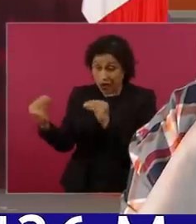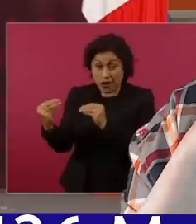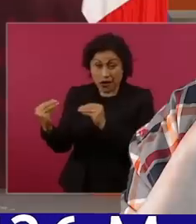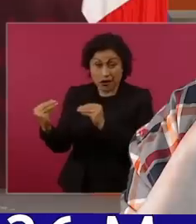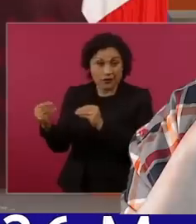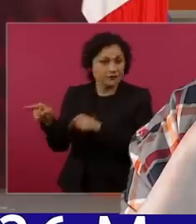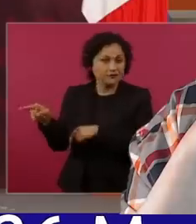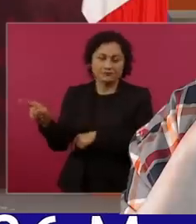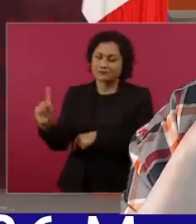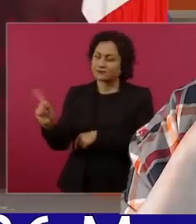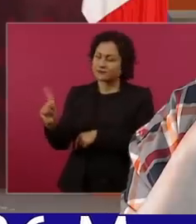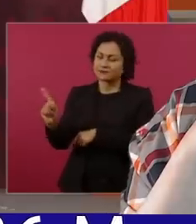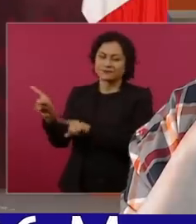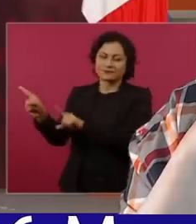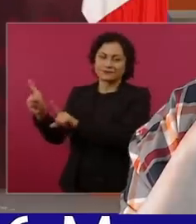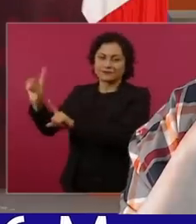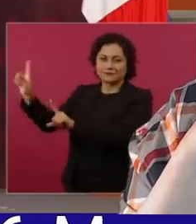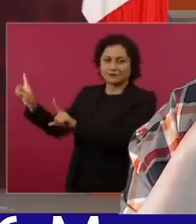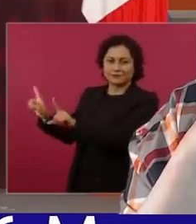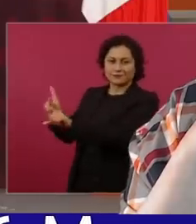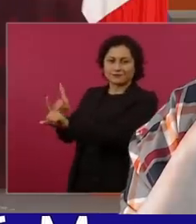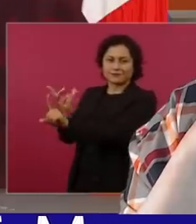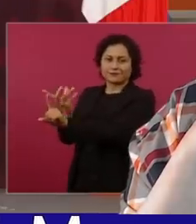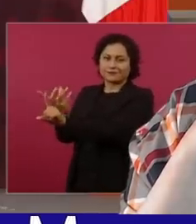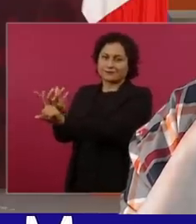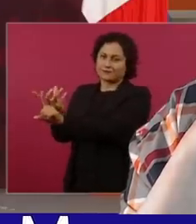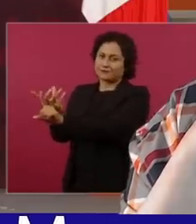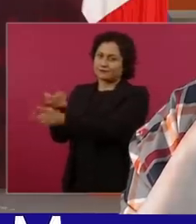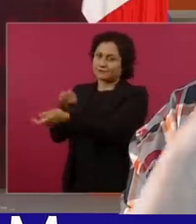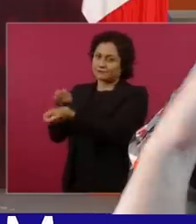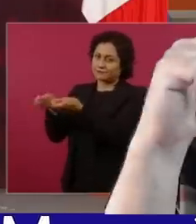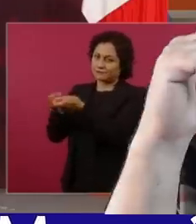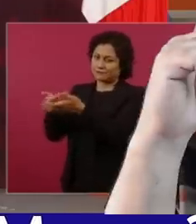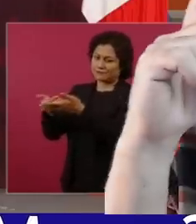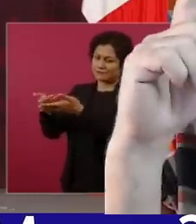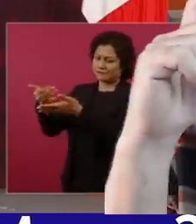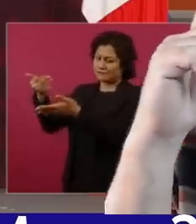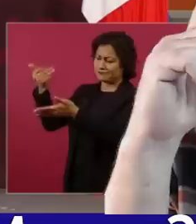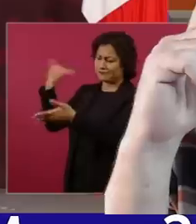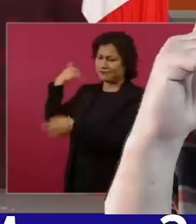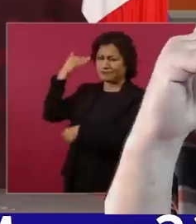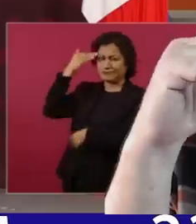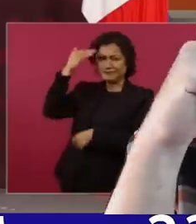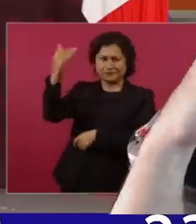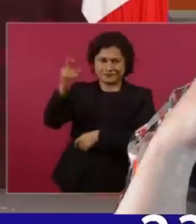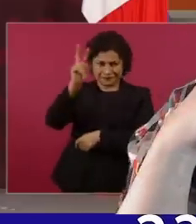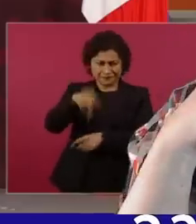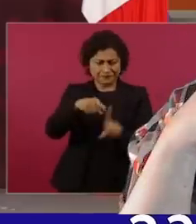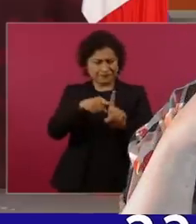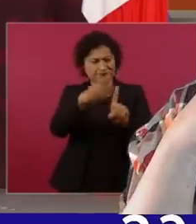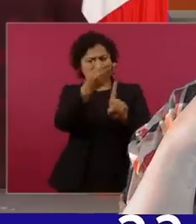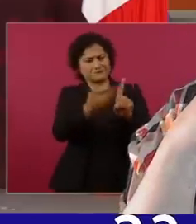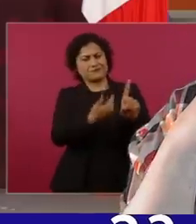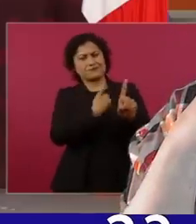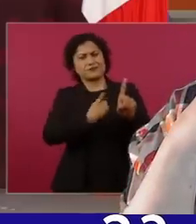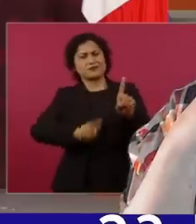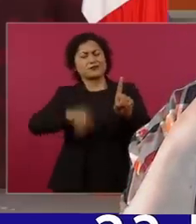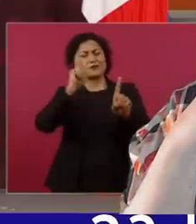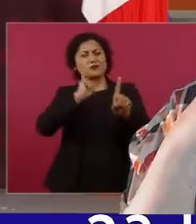No. Es un grupo que domina. Porque esto fue antes.